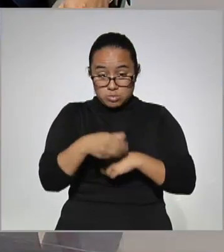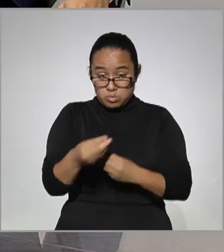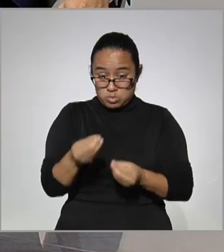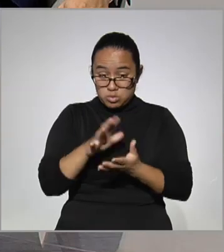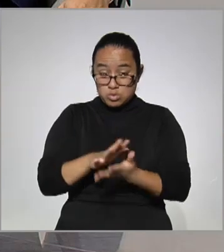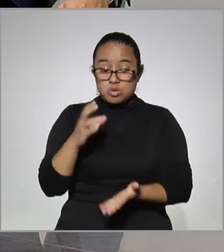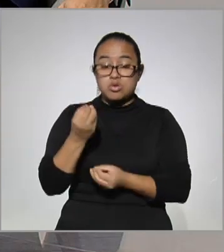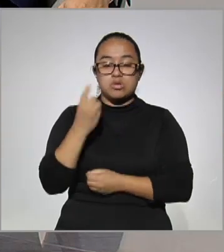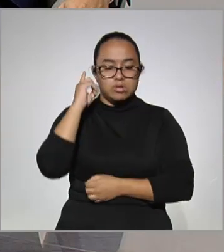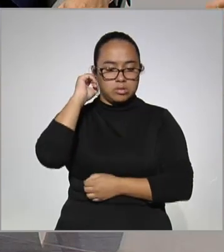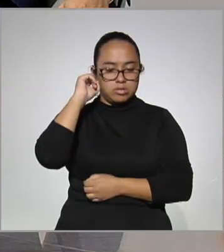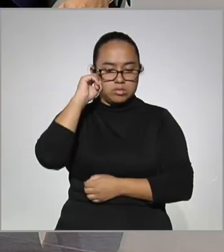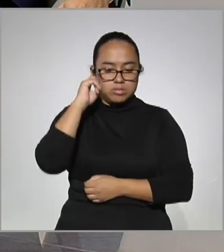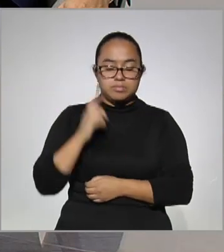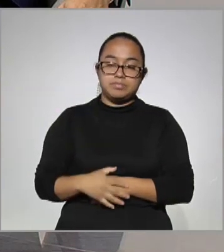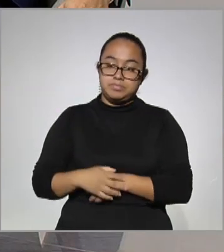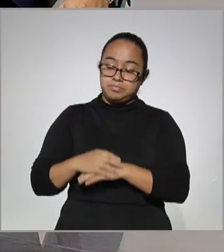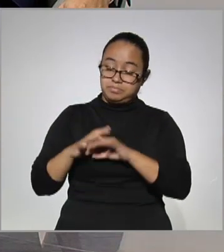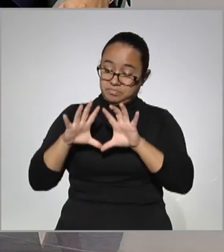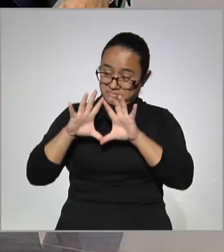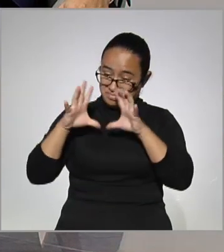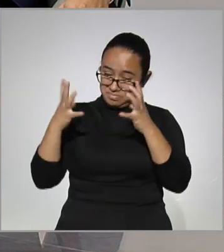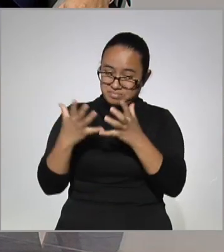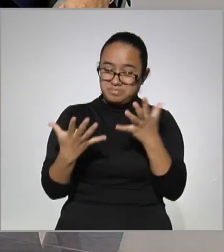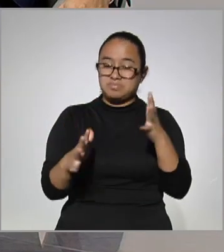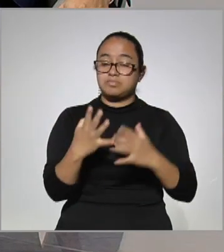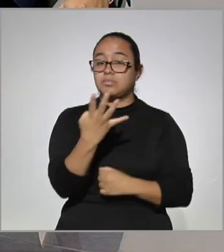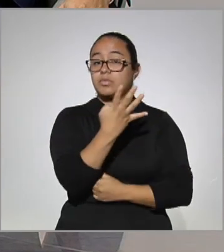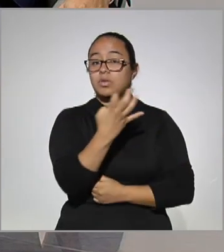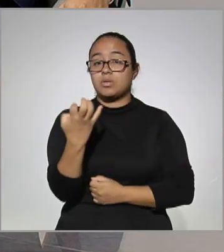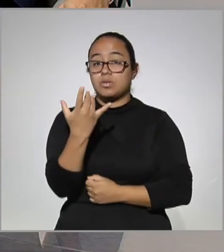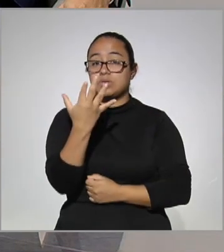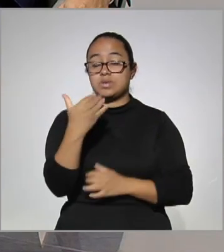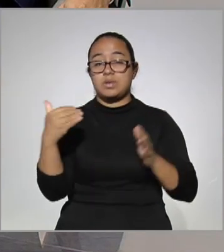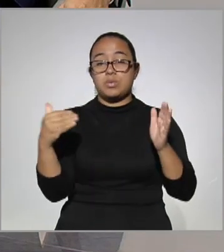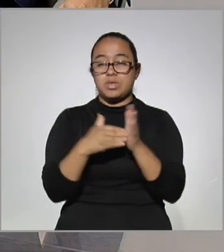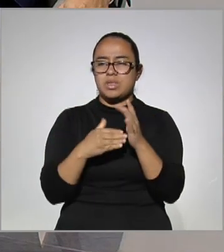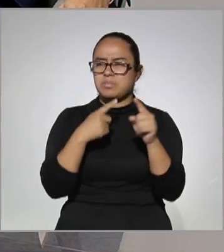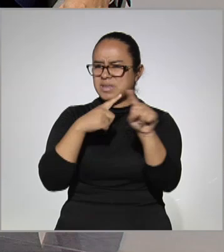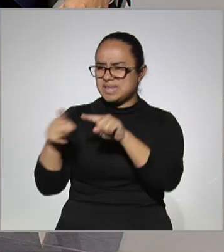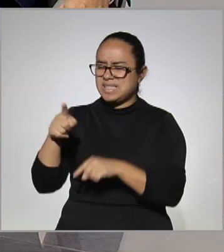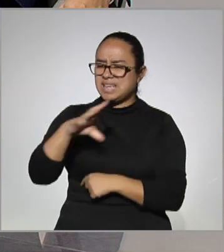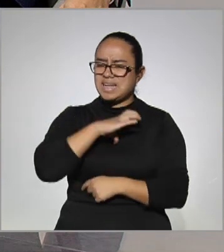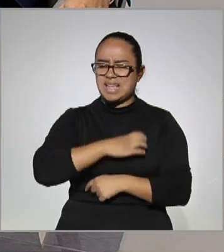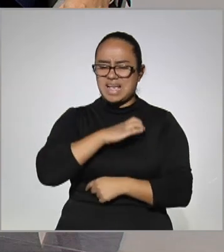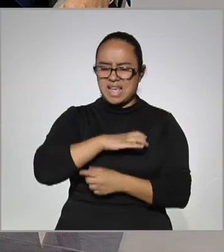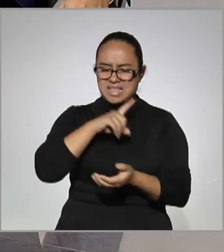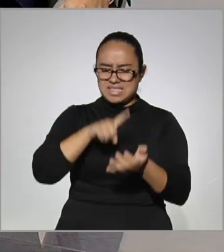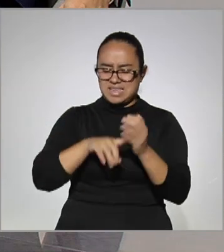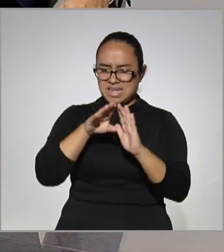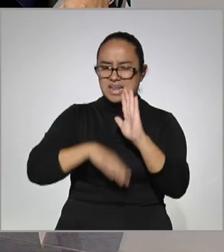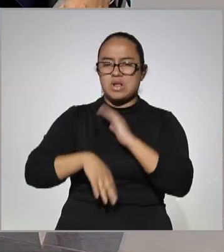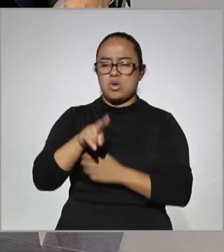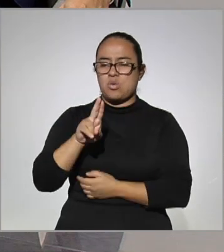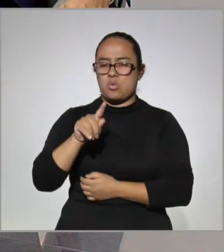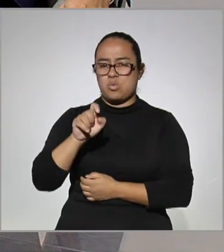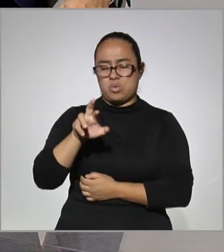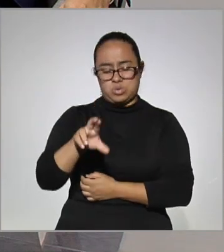en el mundo aproximadamente 450,000 casos de cáncer cervicuterino son los que se